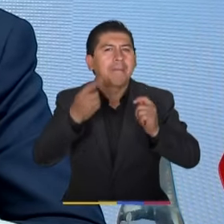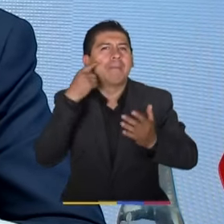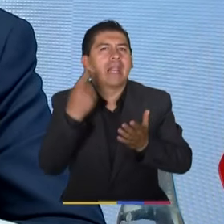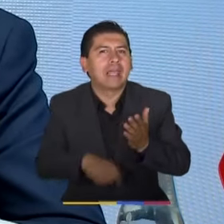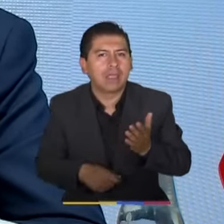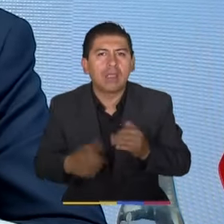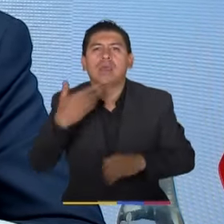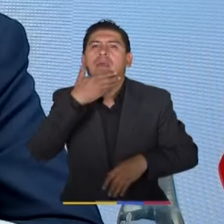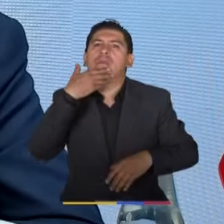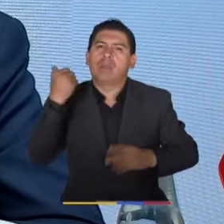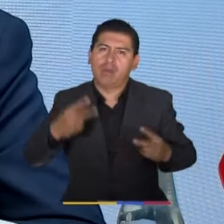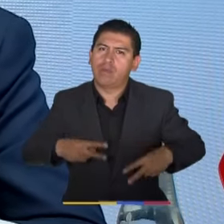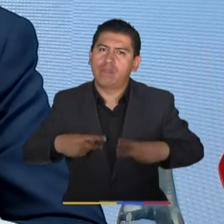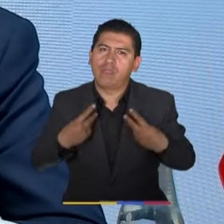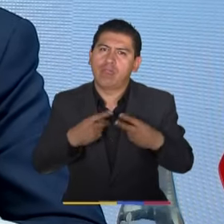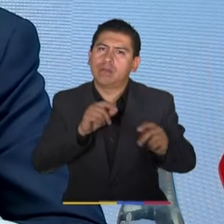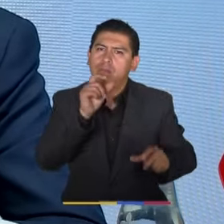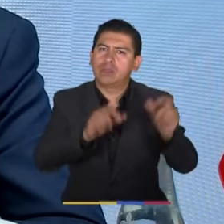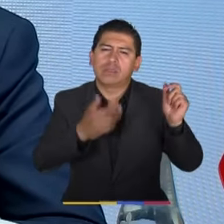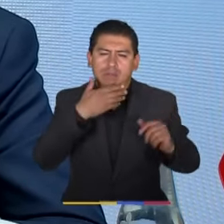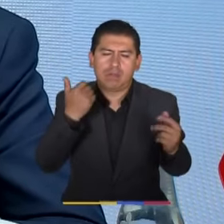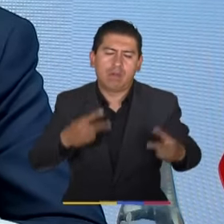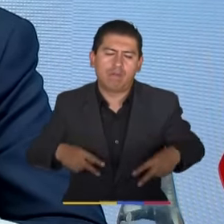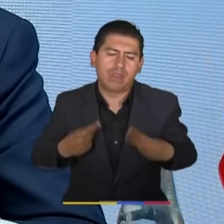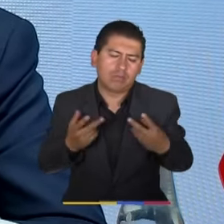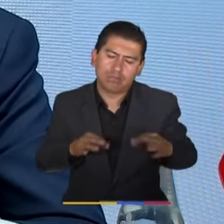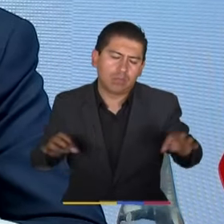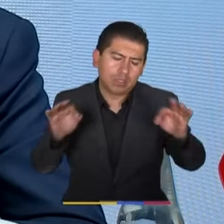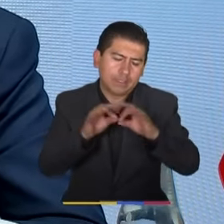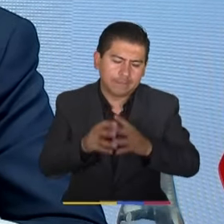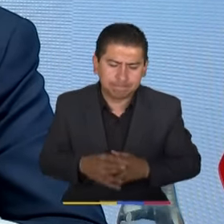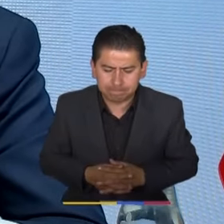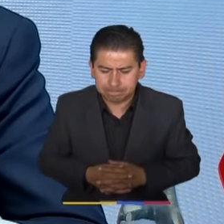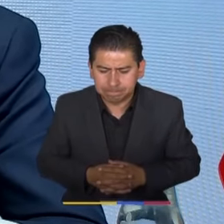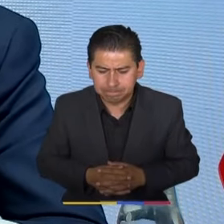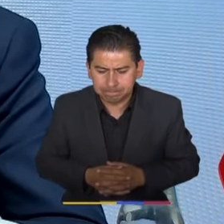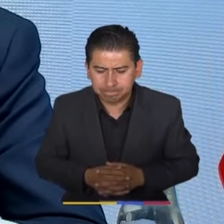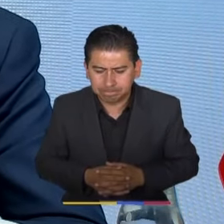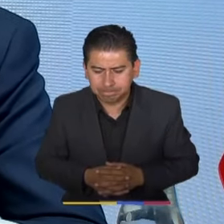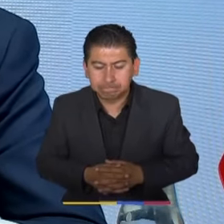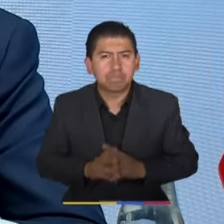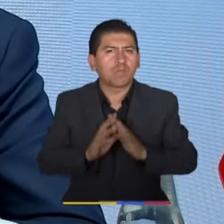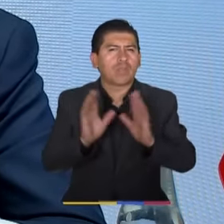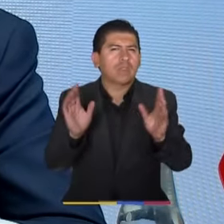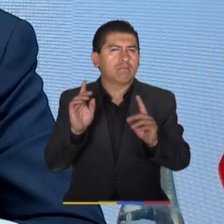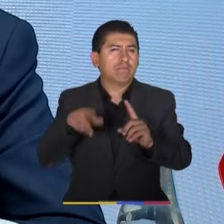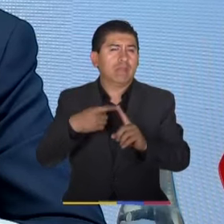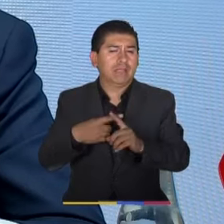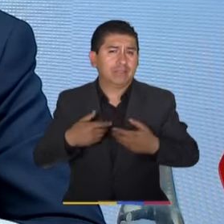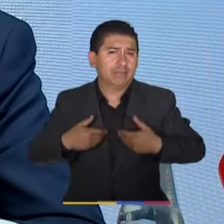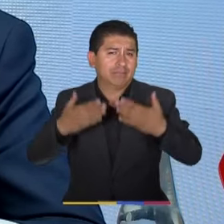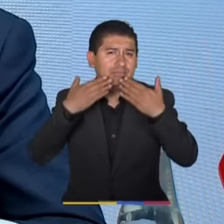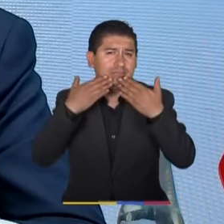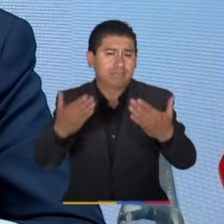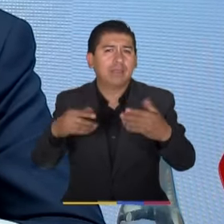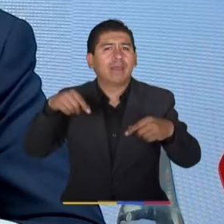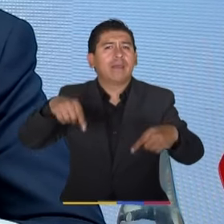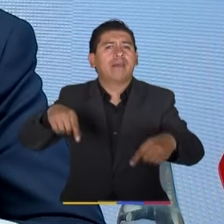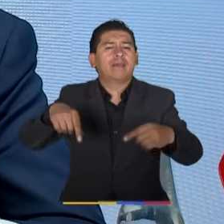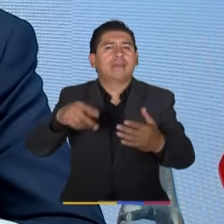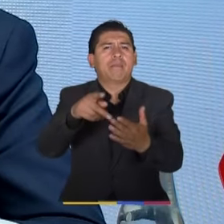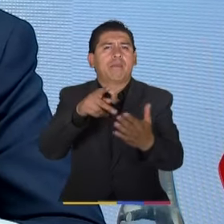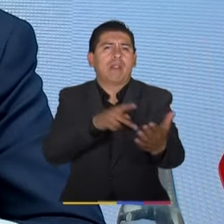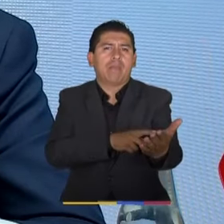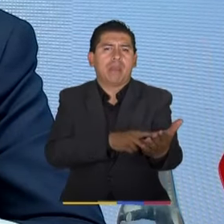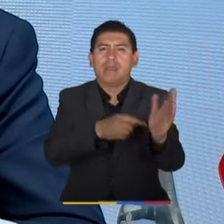y a progresar de manera sostenible y con mayor equidad. Asimismo, saludamos la aprobación del programa de acción de